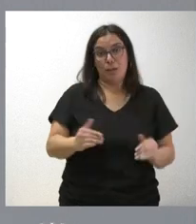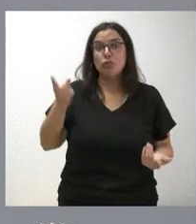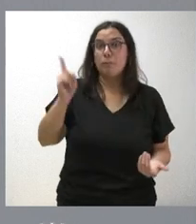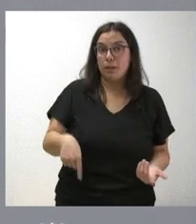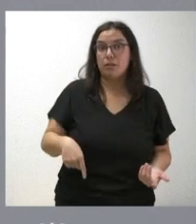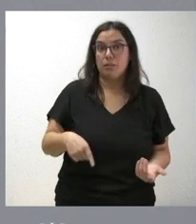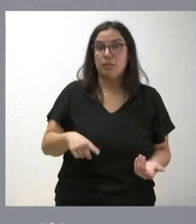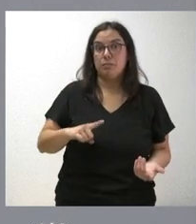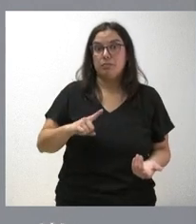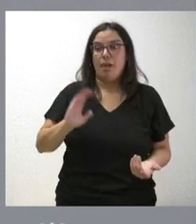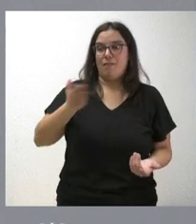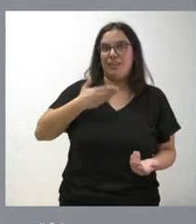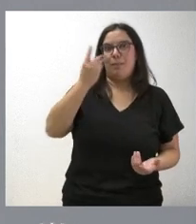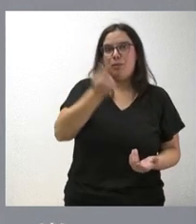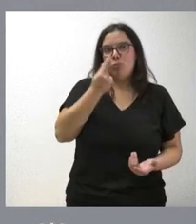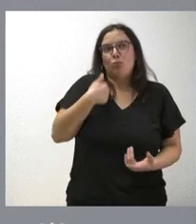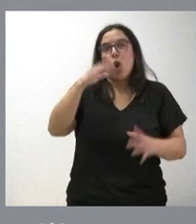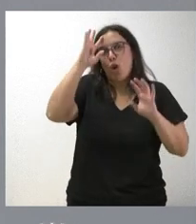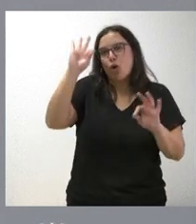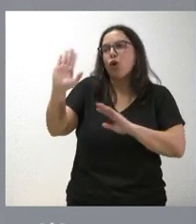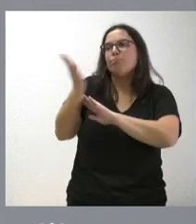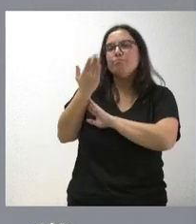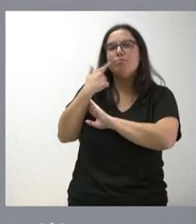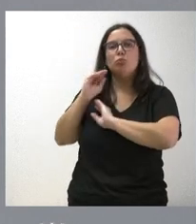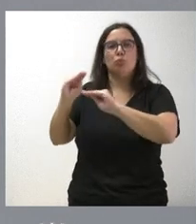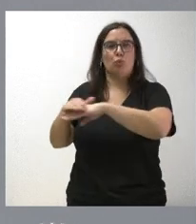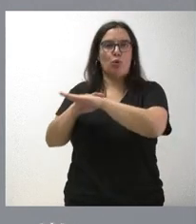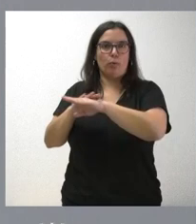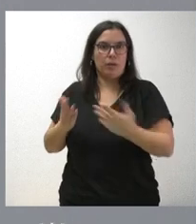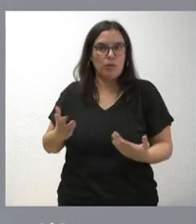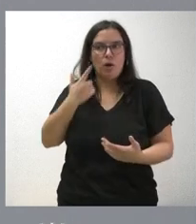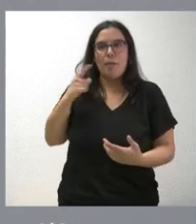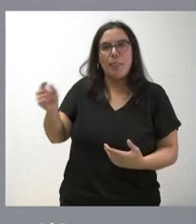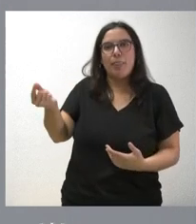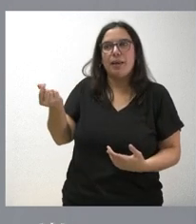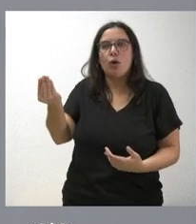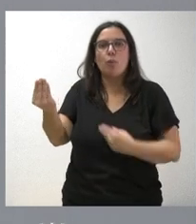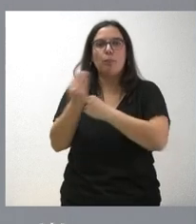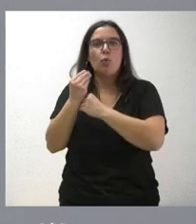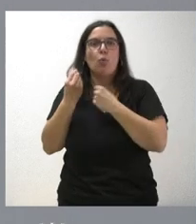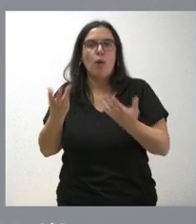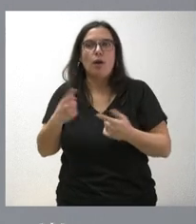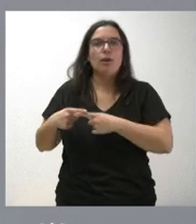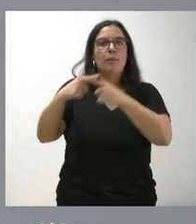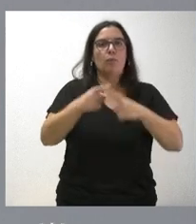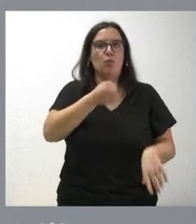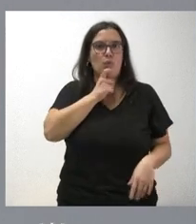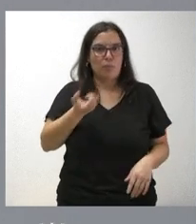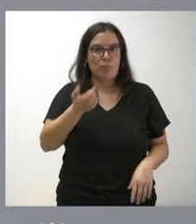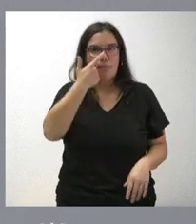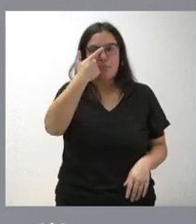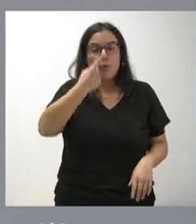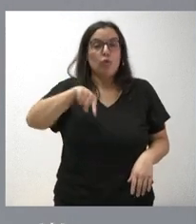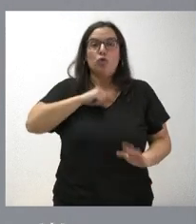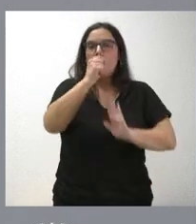parece razonable esperar a ver qué nos plantea el gobierno a ver qué cantidades aporta y a ver cómo las podemos distribuir nosotros vamos con un